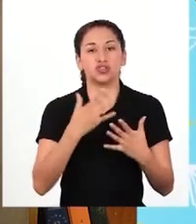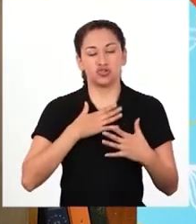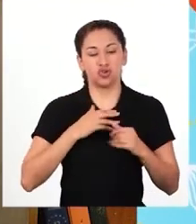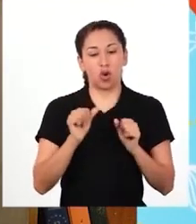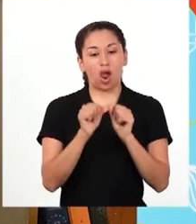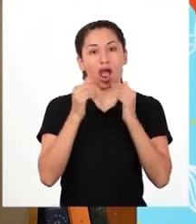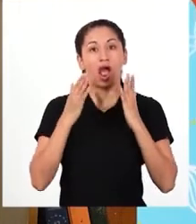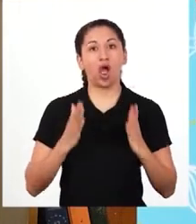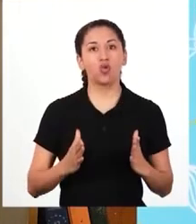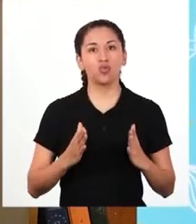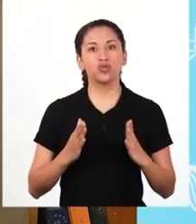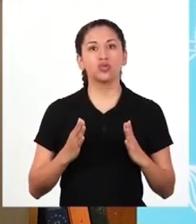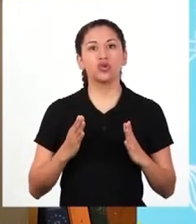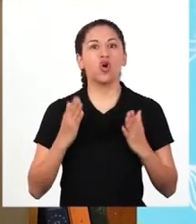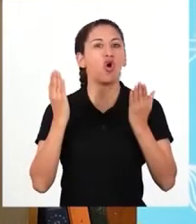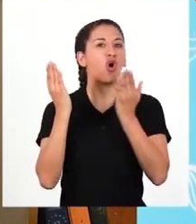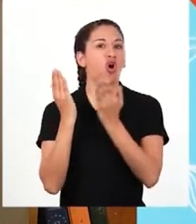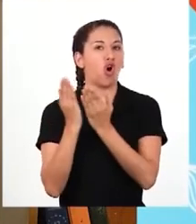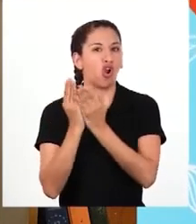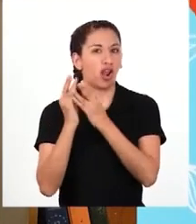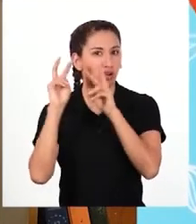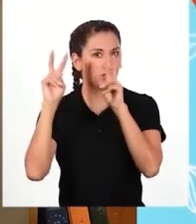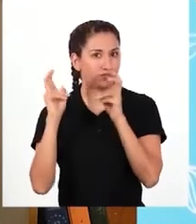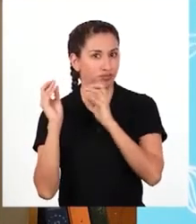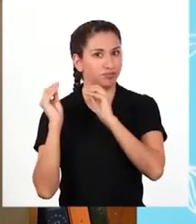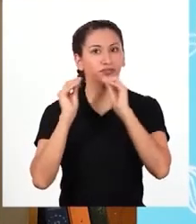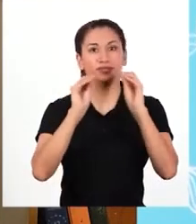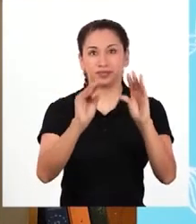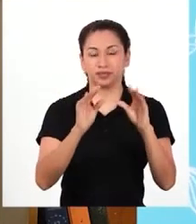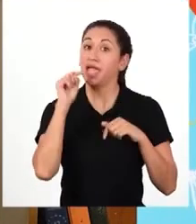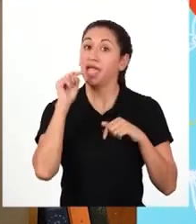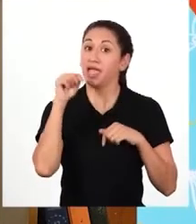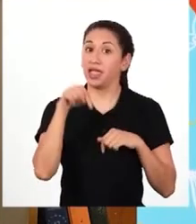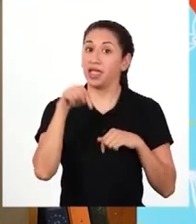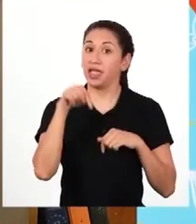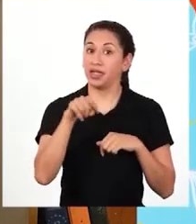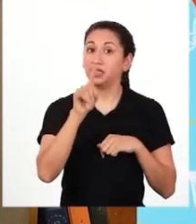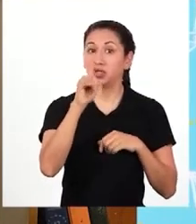y mencionar que son estudiantes de un colegio determinado.